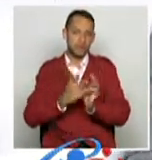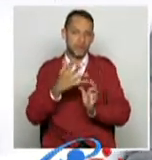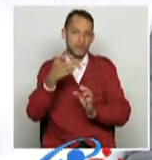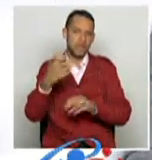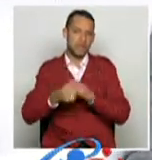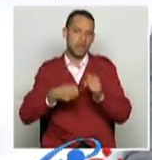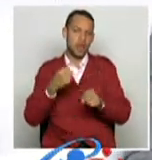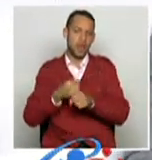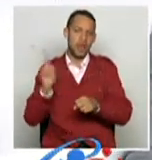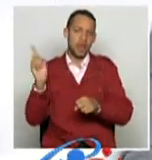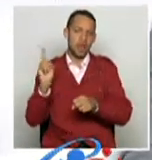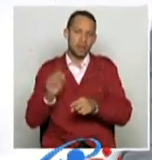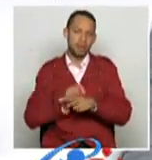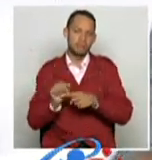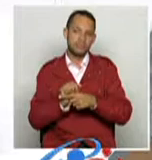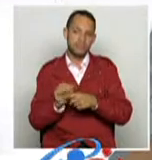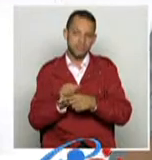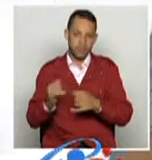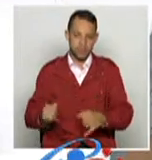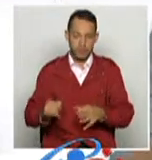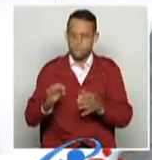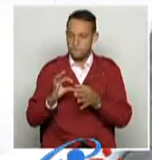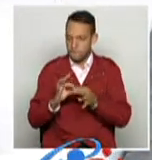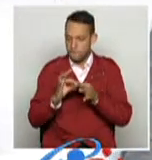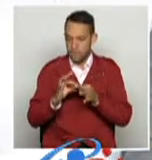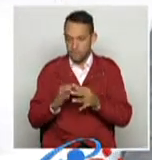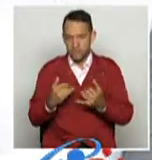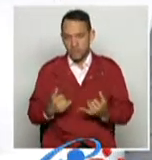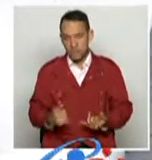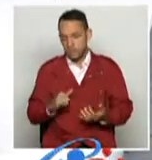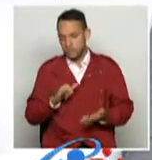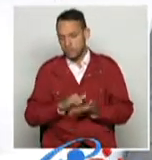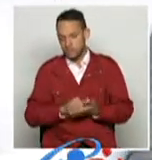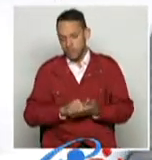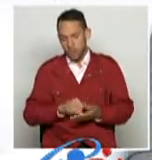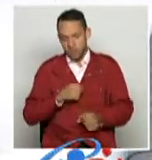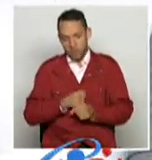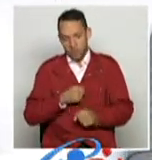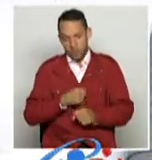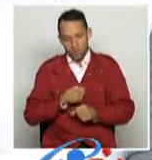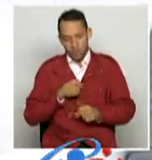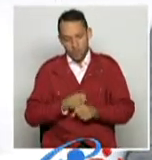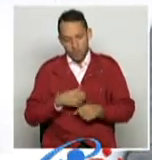Ayurveda. Todo es un conjunto. En este caso, ¿yo cómo lo trabajaría?